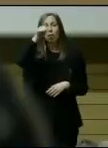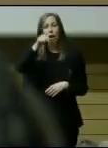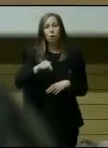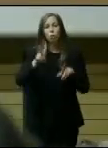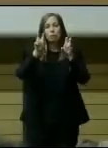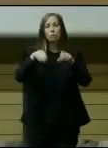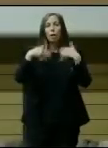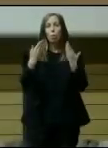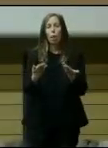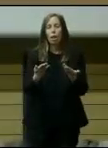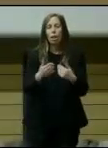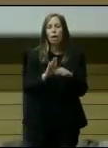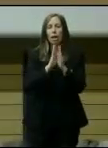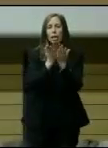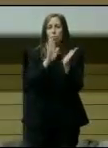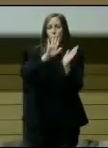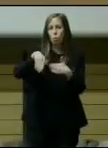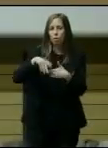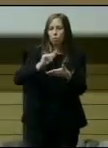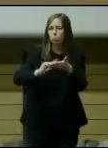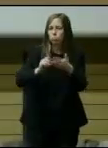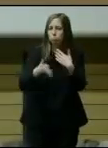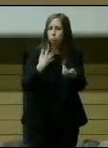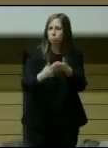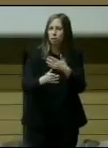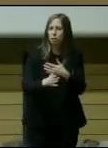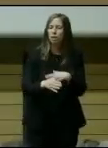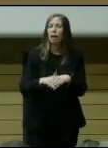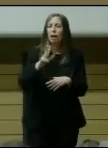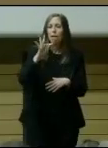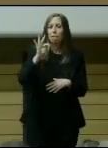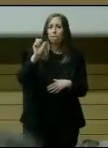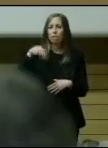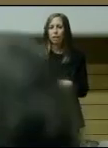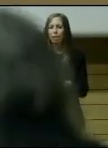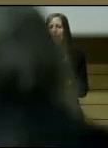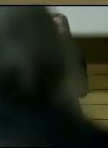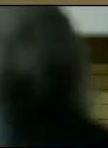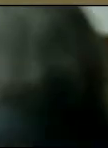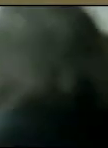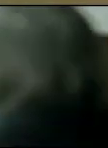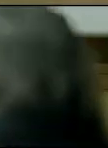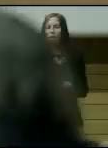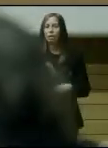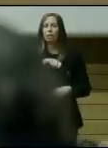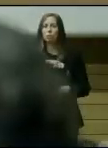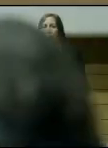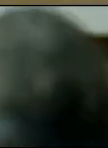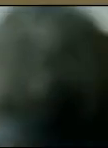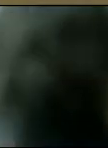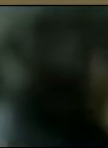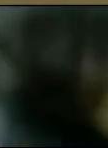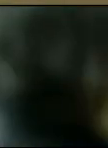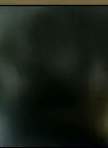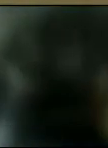pues tratará sobre el último libro que ha escrito, ¿vale? Que es El fentanilo en España, evidencias,